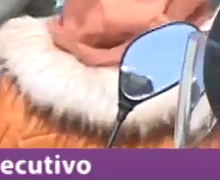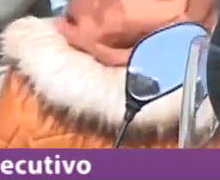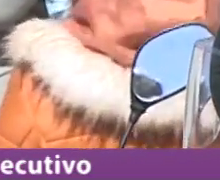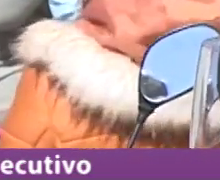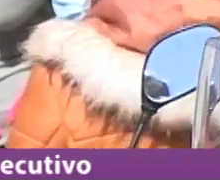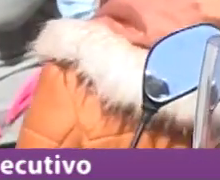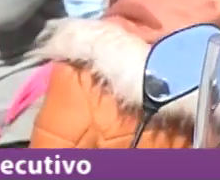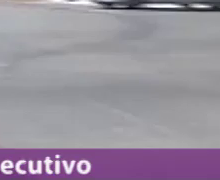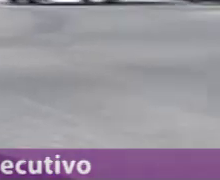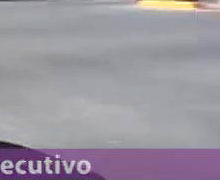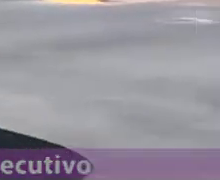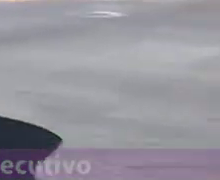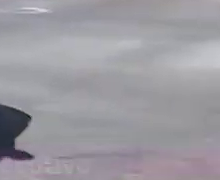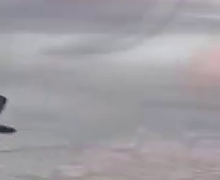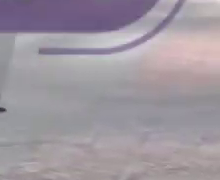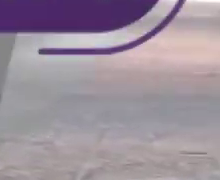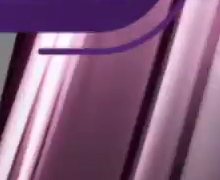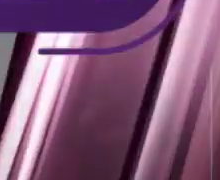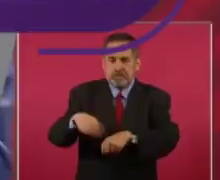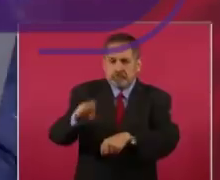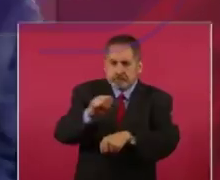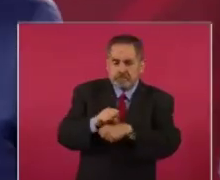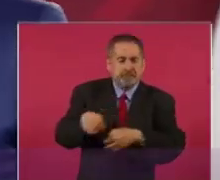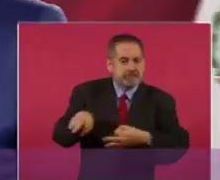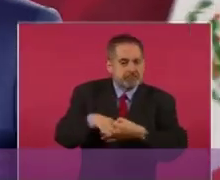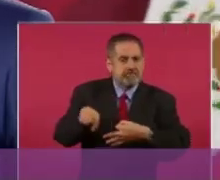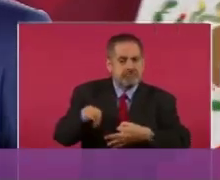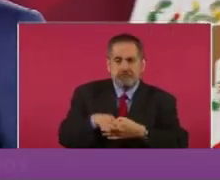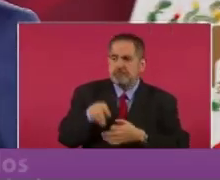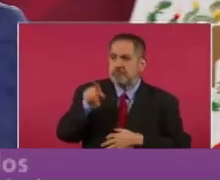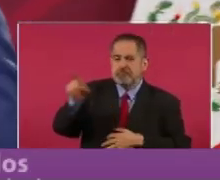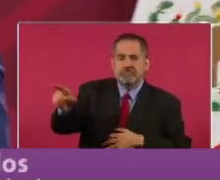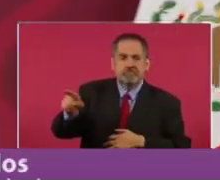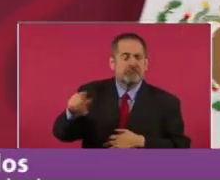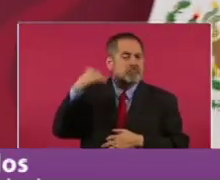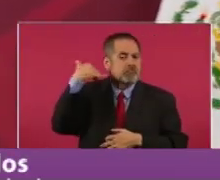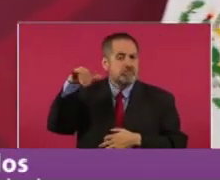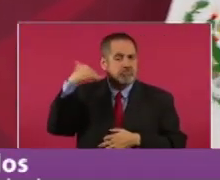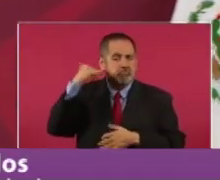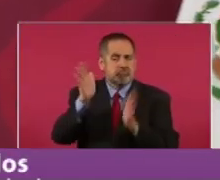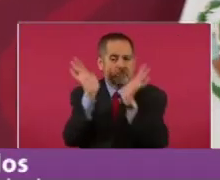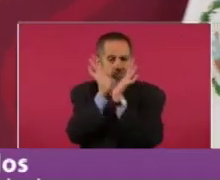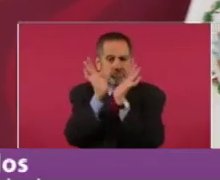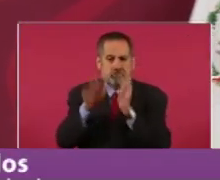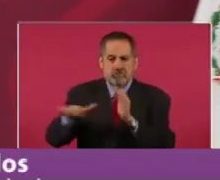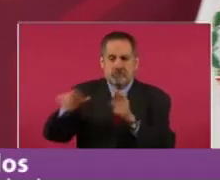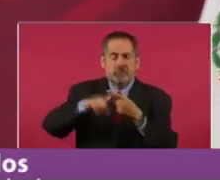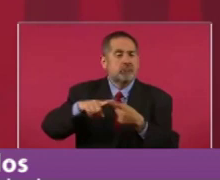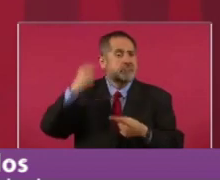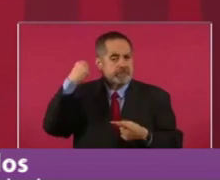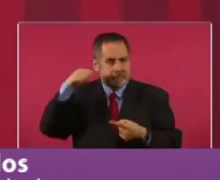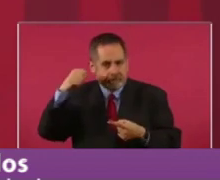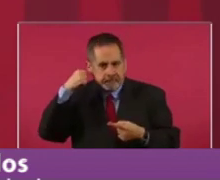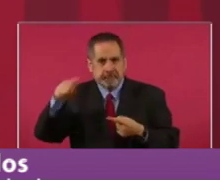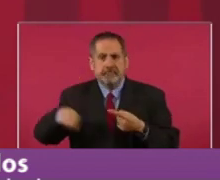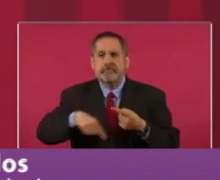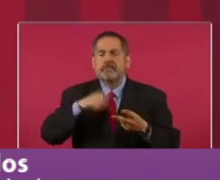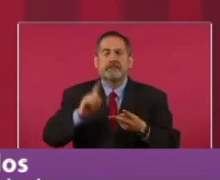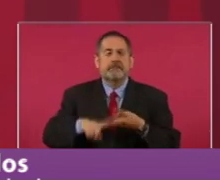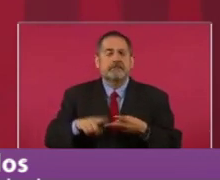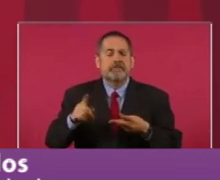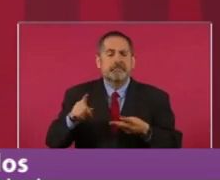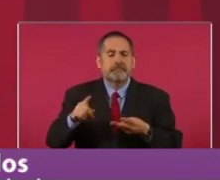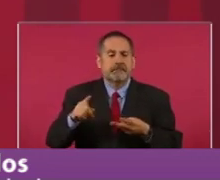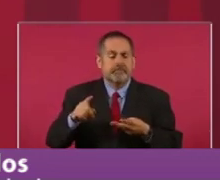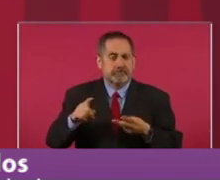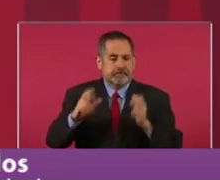ambulancias, uniformes y capacitación gratuita. El presidente Andrés Manuel López Obrador anunció que el 2022 cerrará con 12 estados incorporados al nuevo modelo de